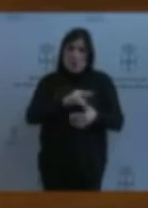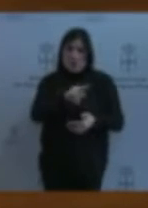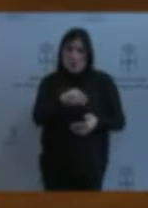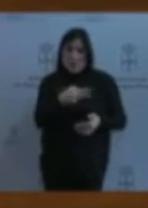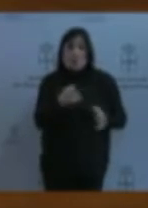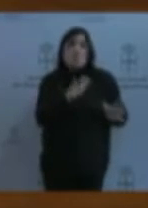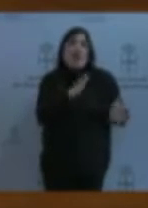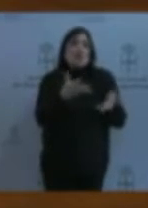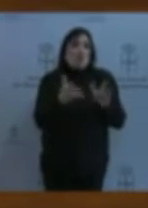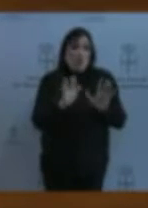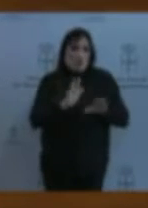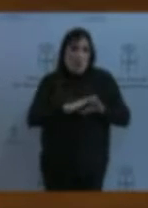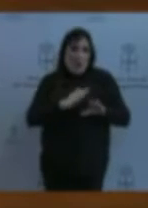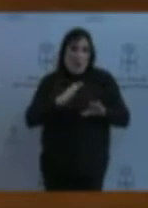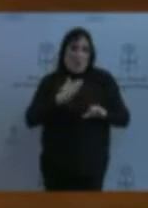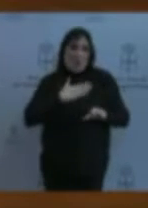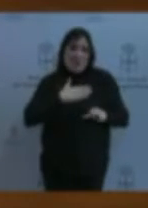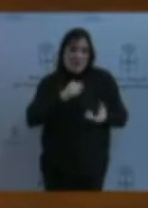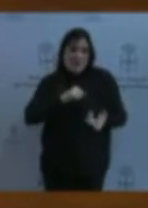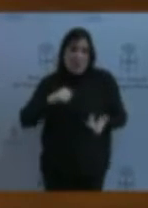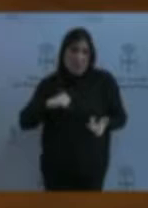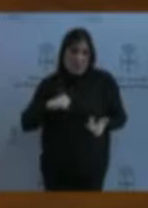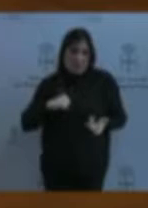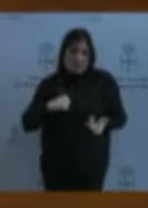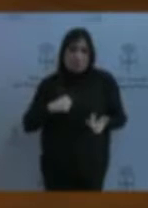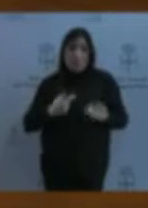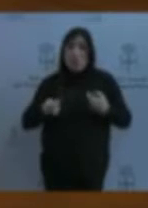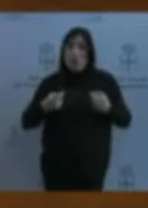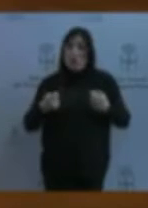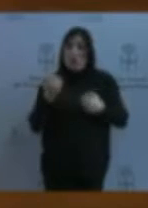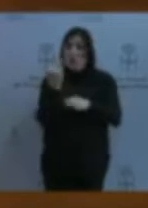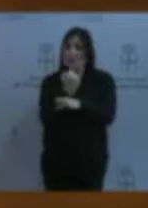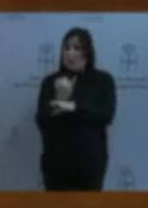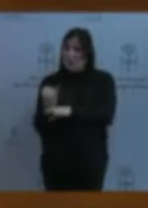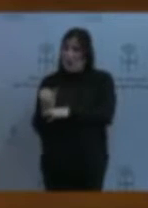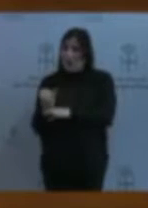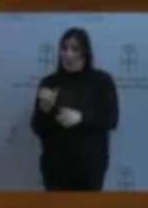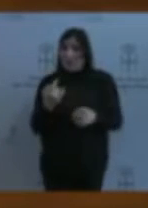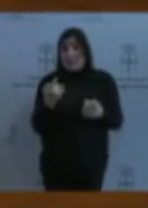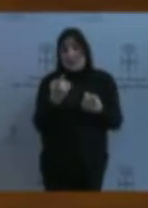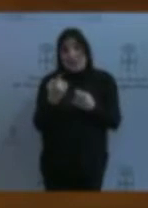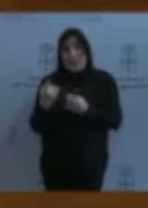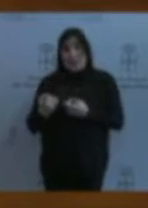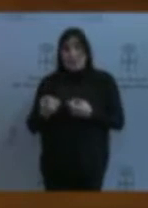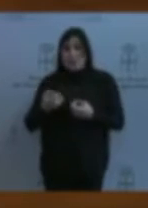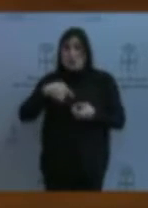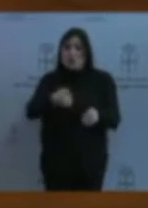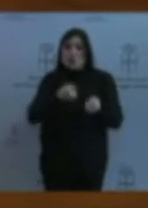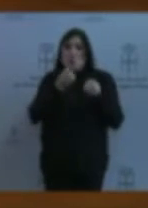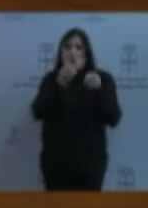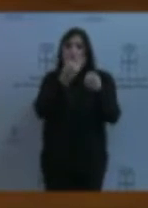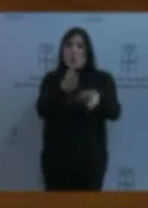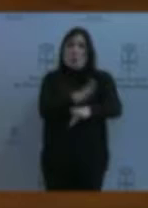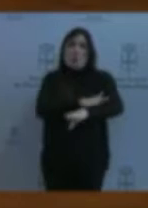La coordinación institucional implica que hemos remitido comunicación al Gobierno de España, a la Delegación del